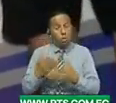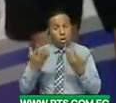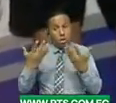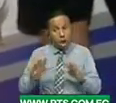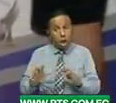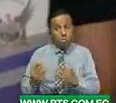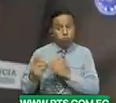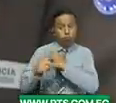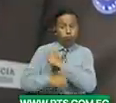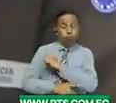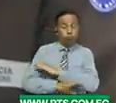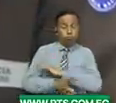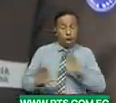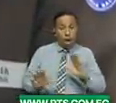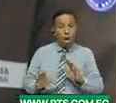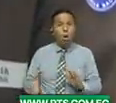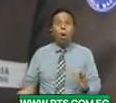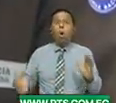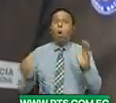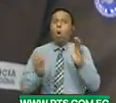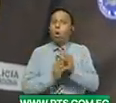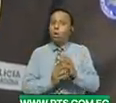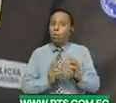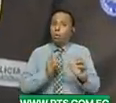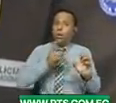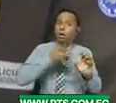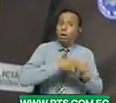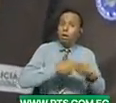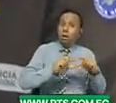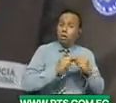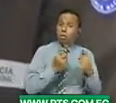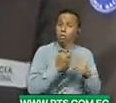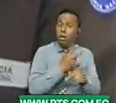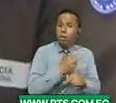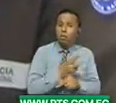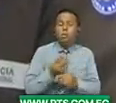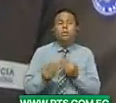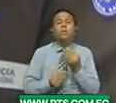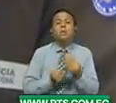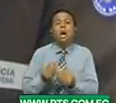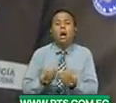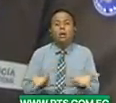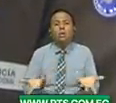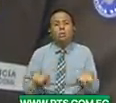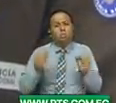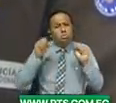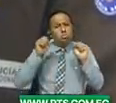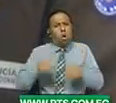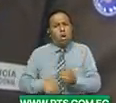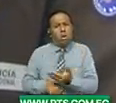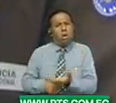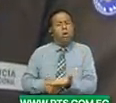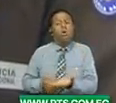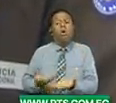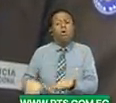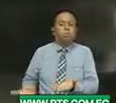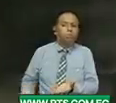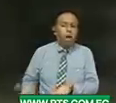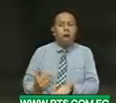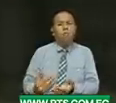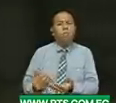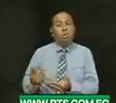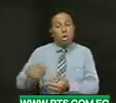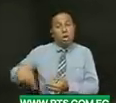Lampa organizada. Ahora se permite la facultad de acceder al derecho al sufragio, es decir, se les da responsabilidad a los